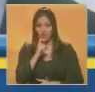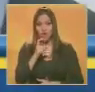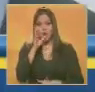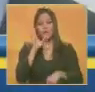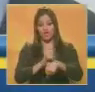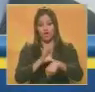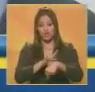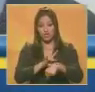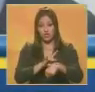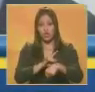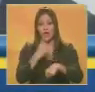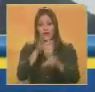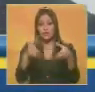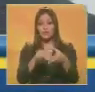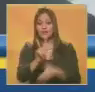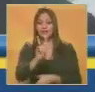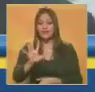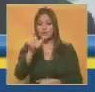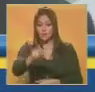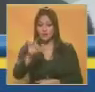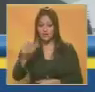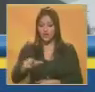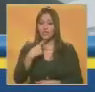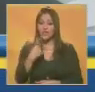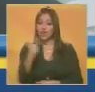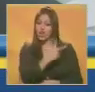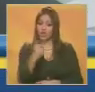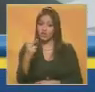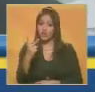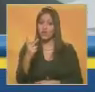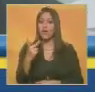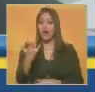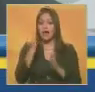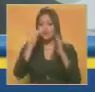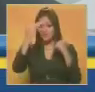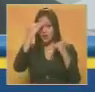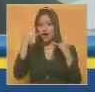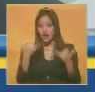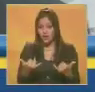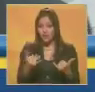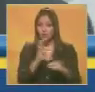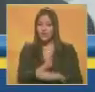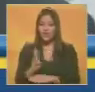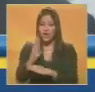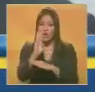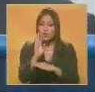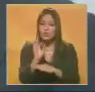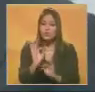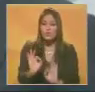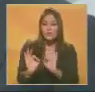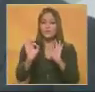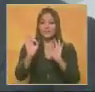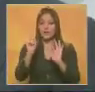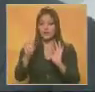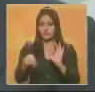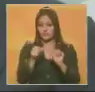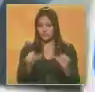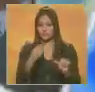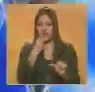tratante, quien encabezó un equipo de 25 personas, dijo que ambos pacientes reciben atención en la unidad de cuidados intensivos y se encuentran